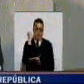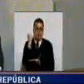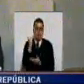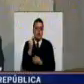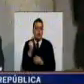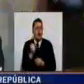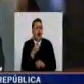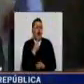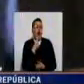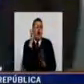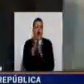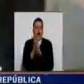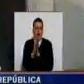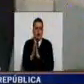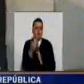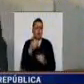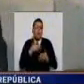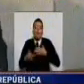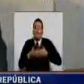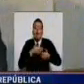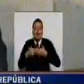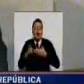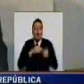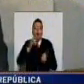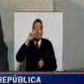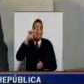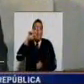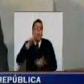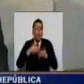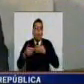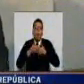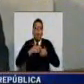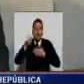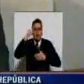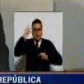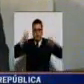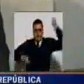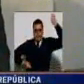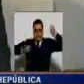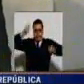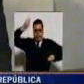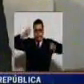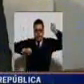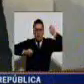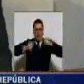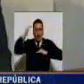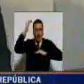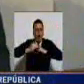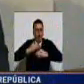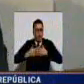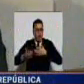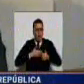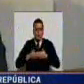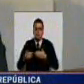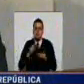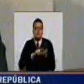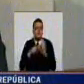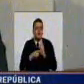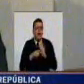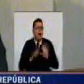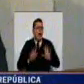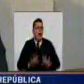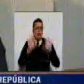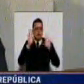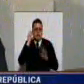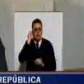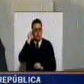importaba que el precio base de la subasta fuera bajo, porque en la subasta iba a subir el precio en proporciones nunca vistas y que eso iba a ser